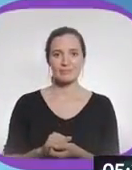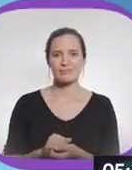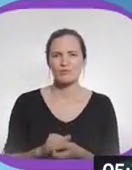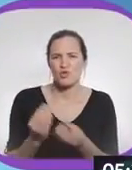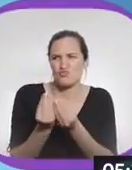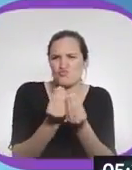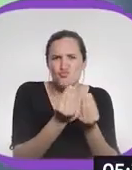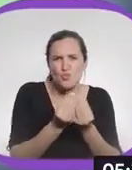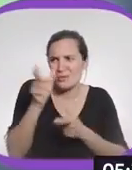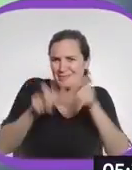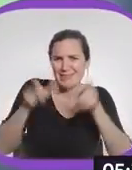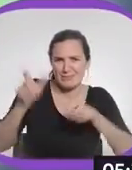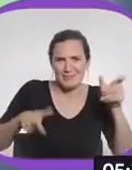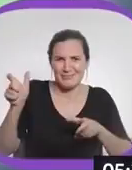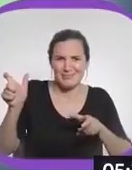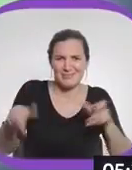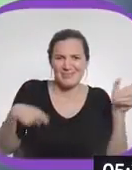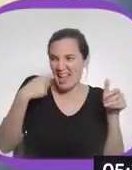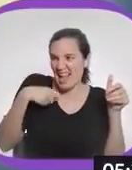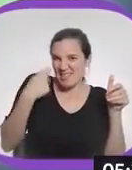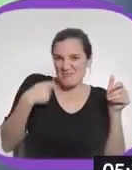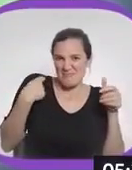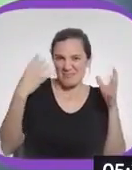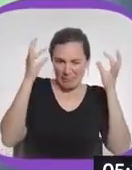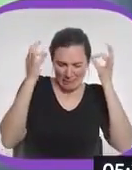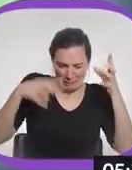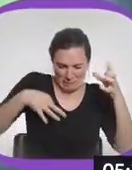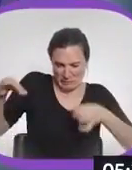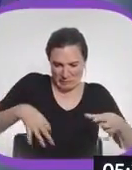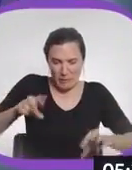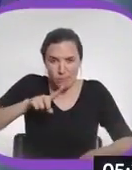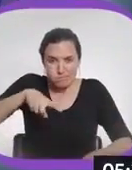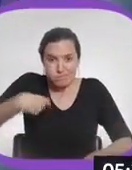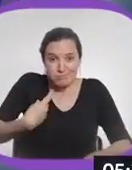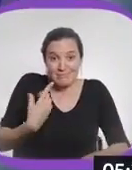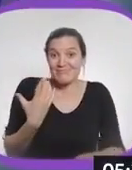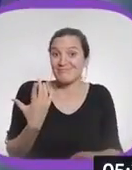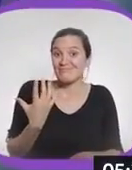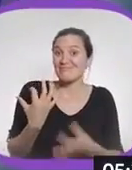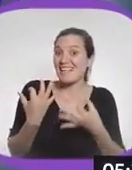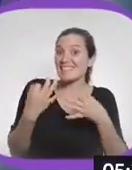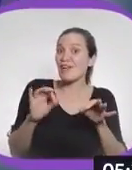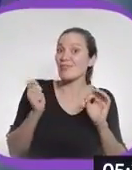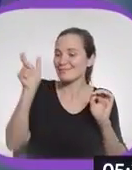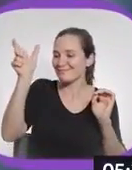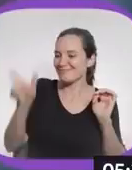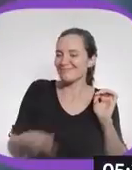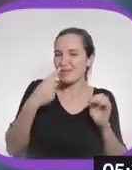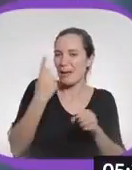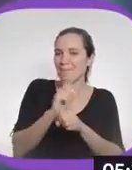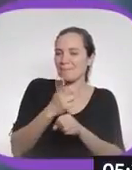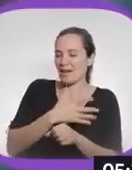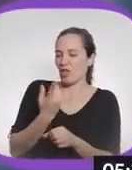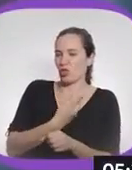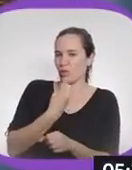de personas se han convertido en criaturas caninas peludas. Es una pesadilla para todos, excepto para Ed Boomer, dueño de Señor Perritos Boomer's Groomers. En